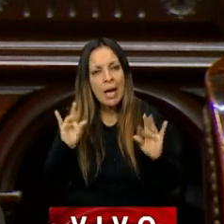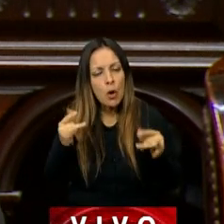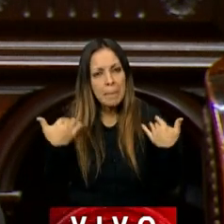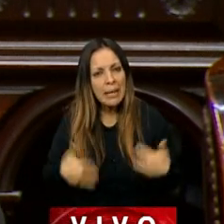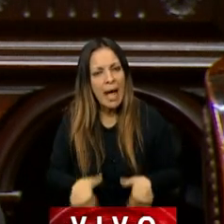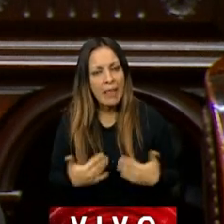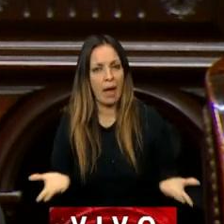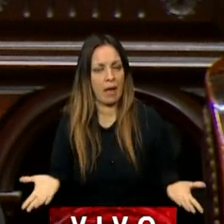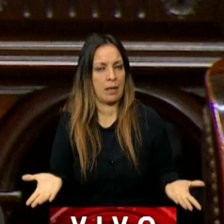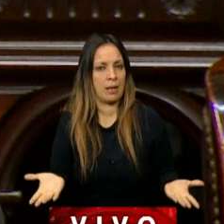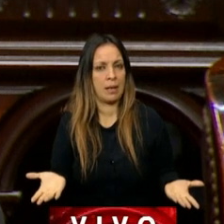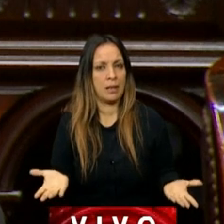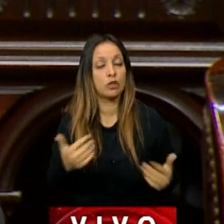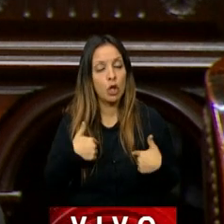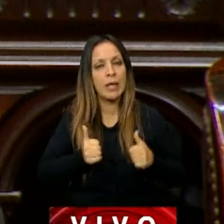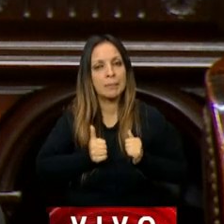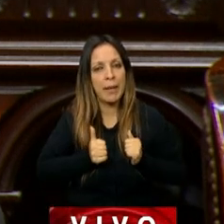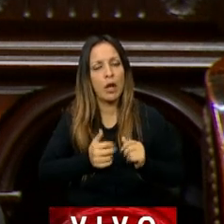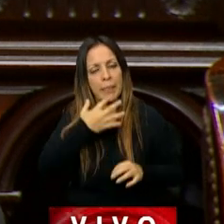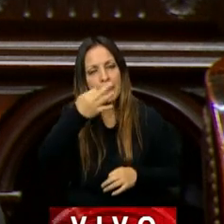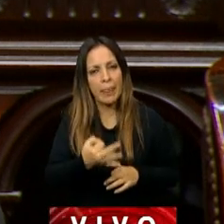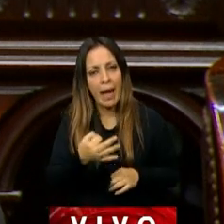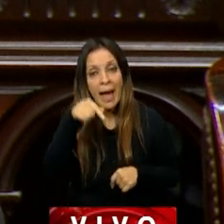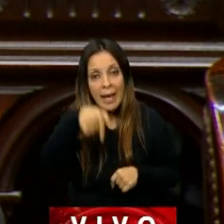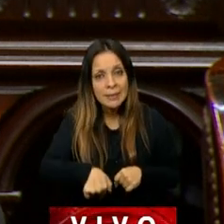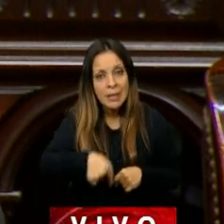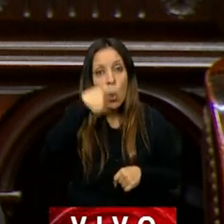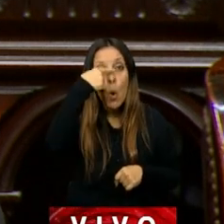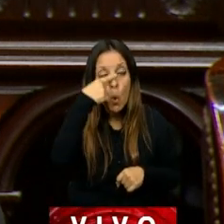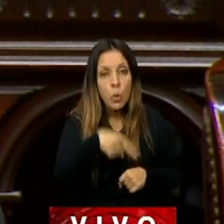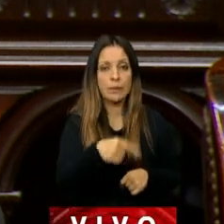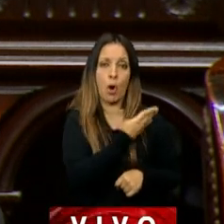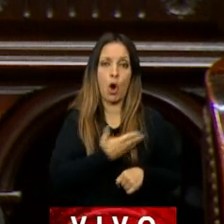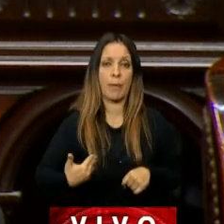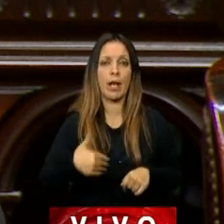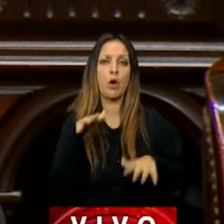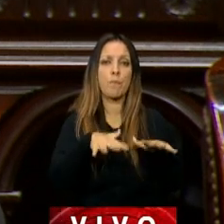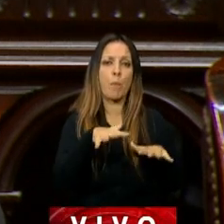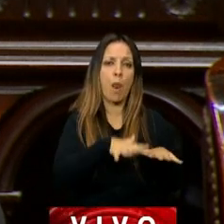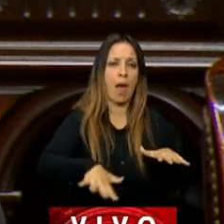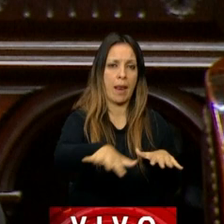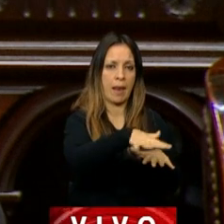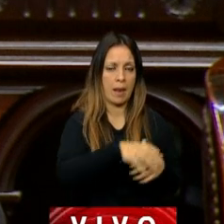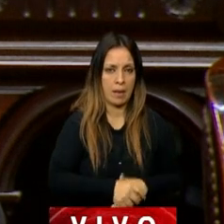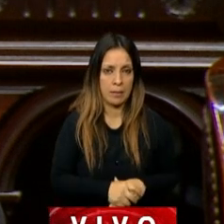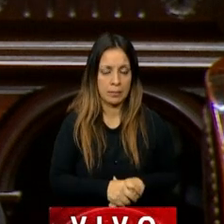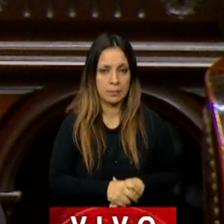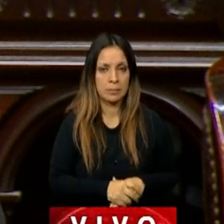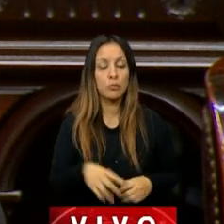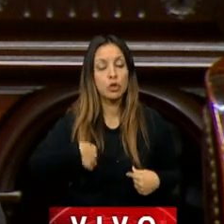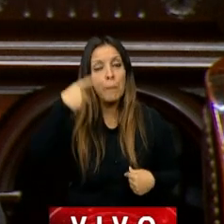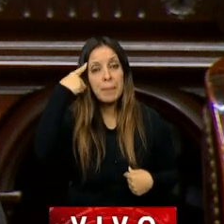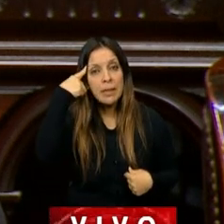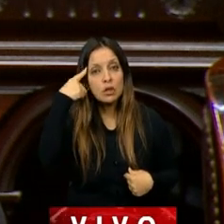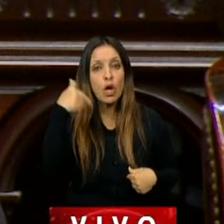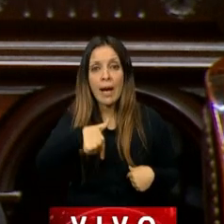los argentinos. Así que espero realmente que este sea el último gobierno populista, porque esta vez yo creo que no